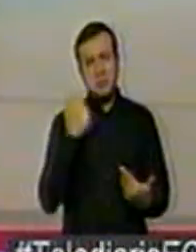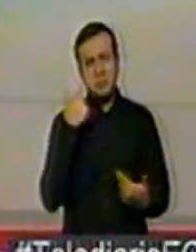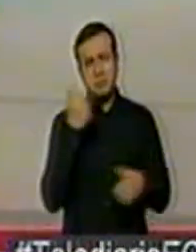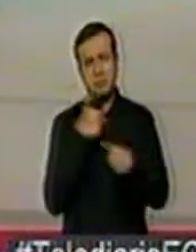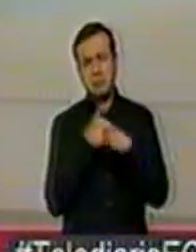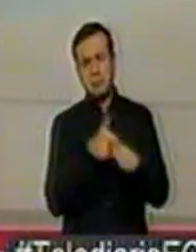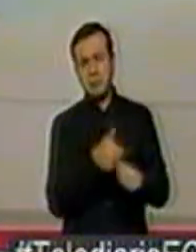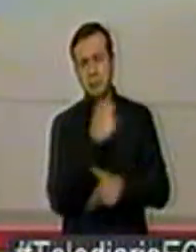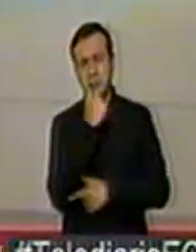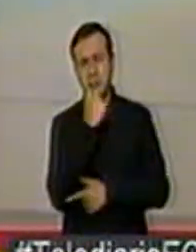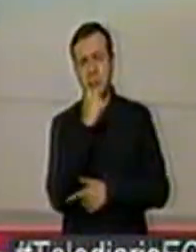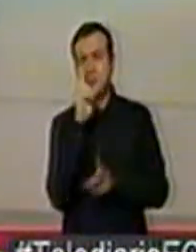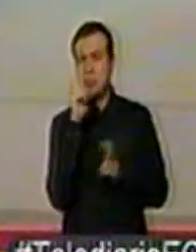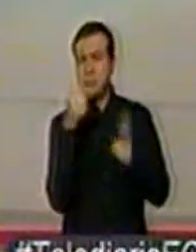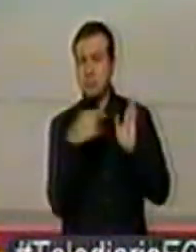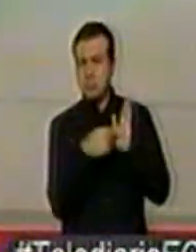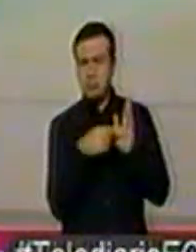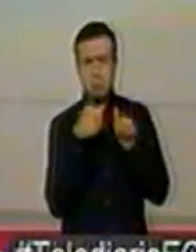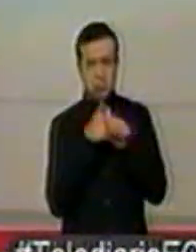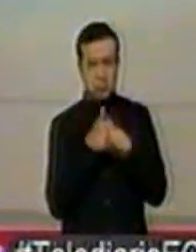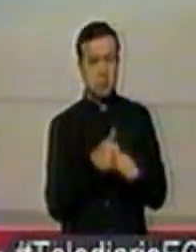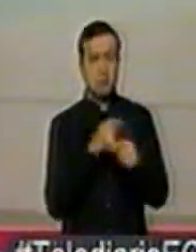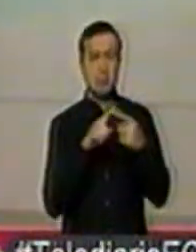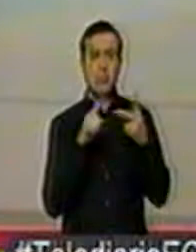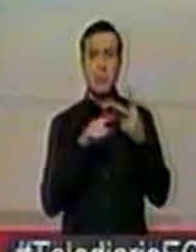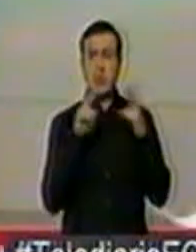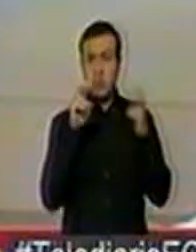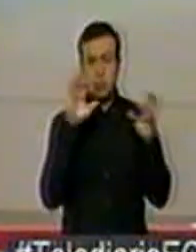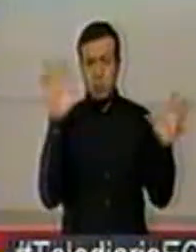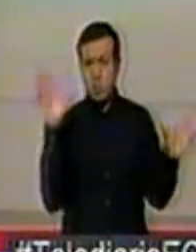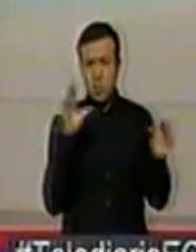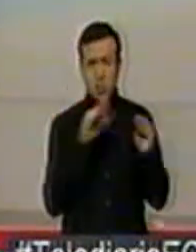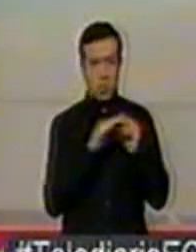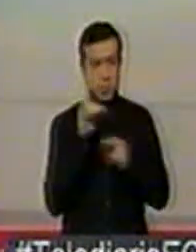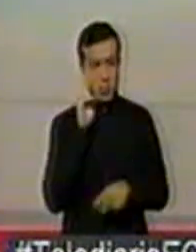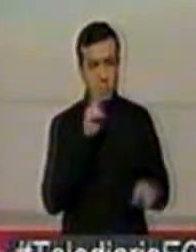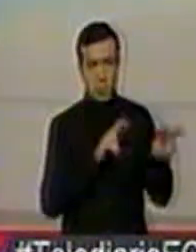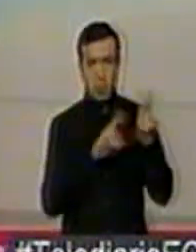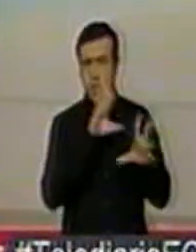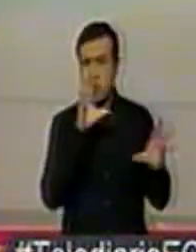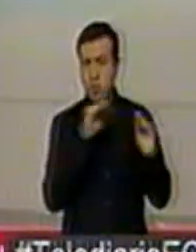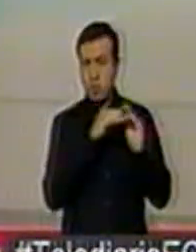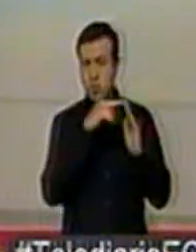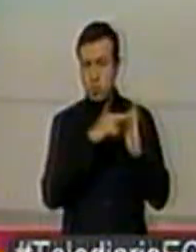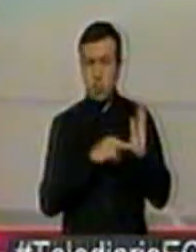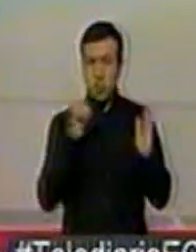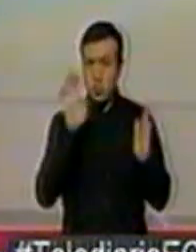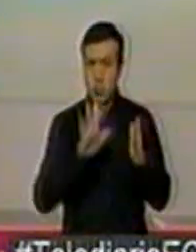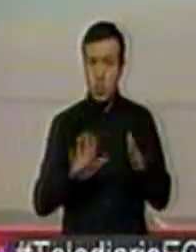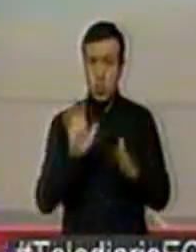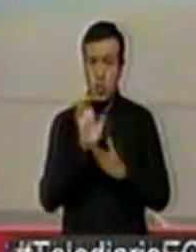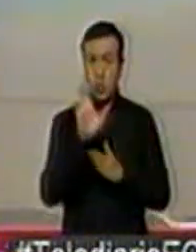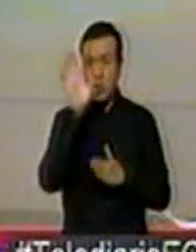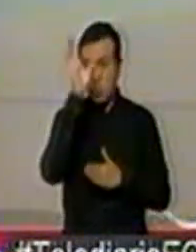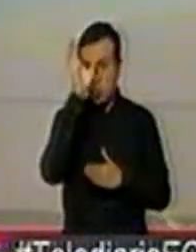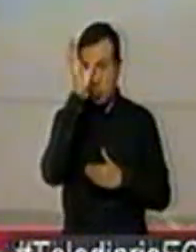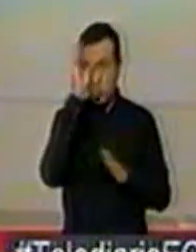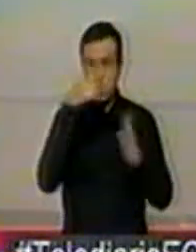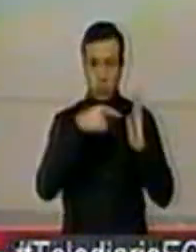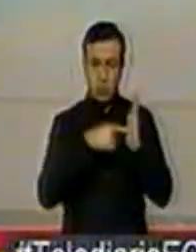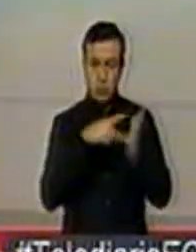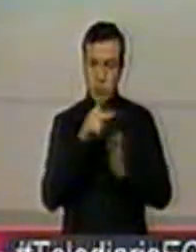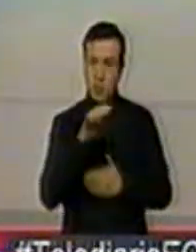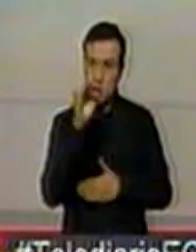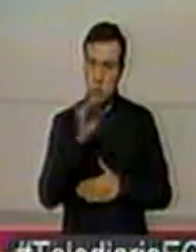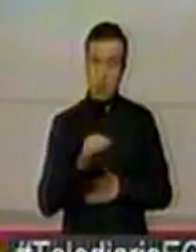del tema tributario del tema impositivo todo están registrados todo el ecuador tiene una cultura de pago de impuestos